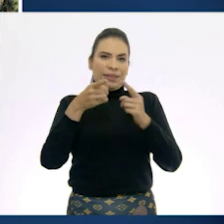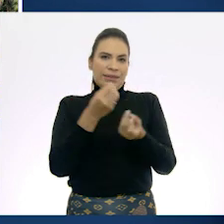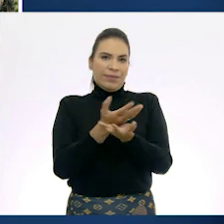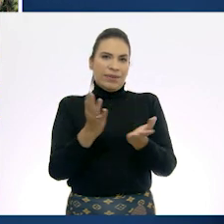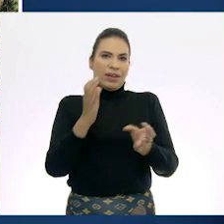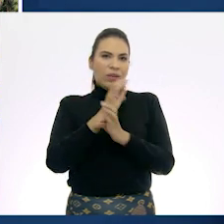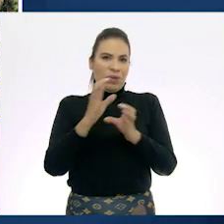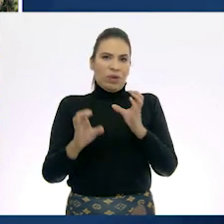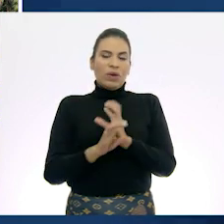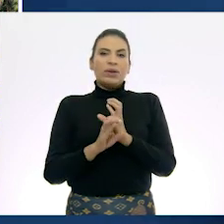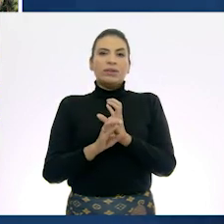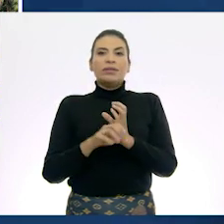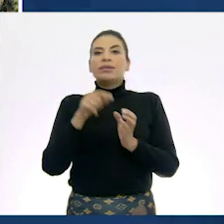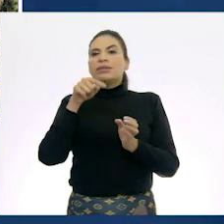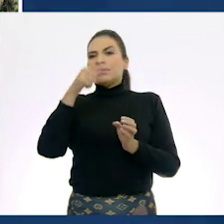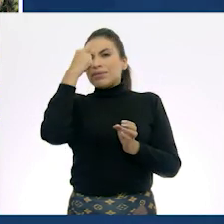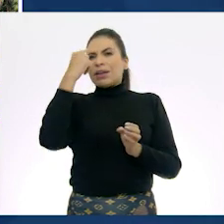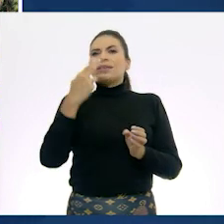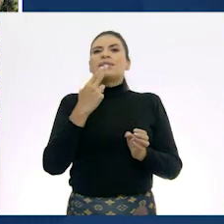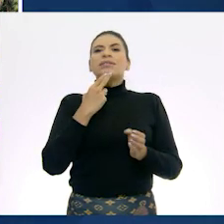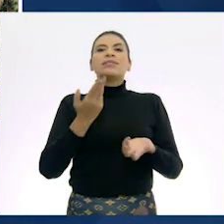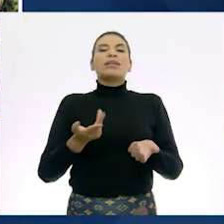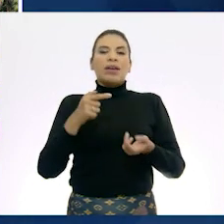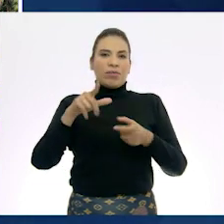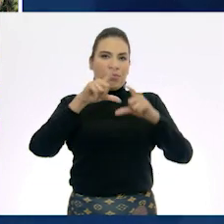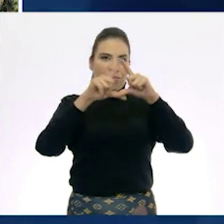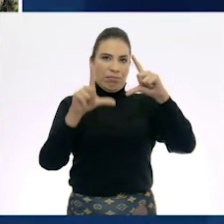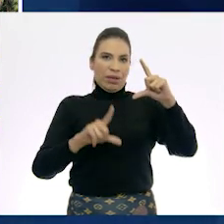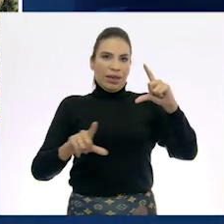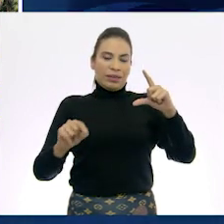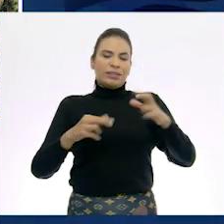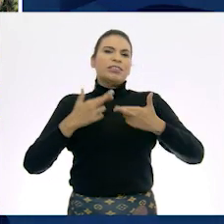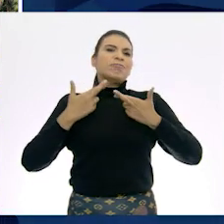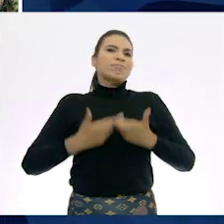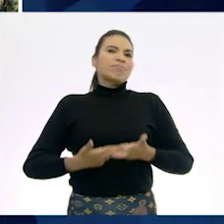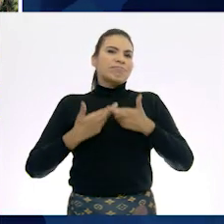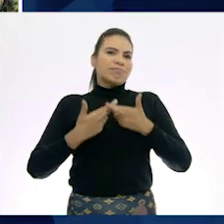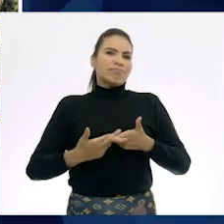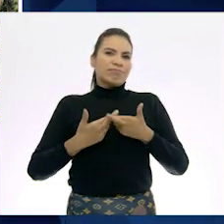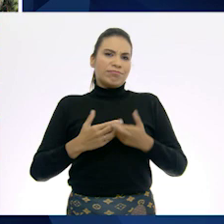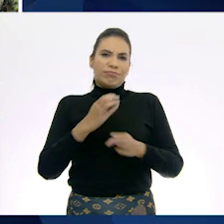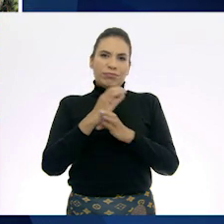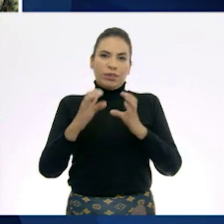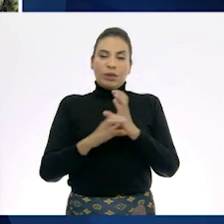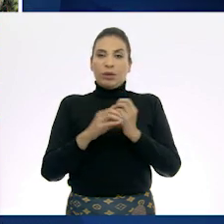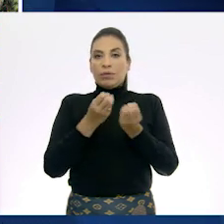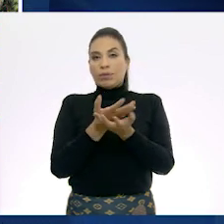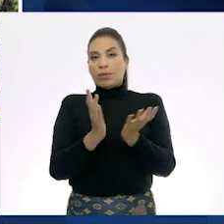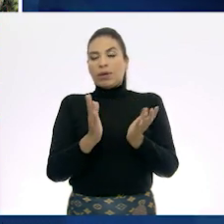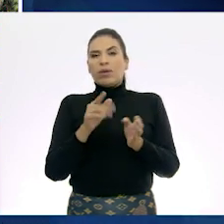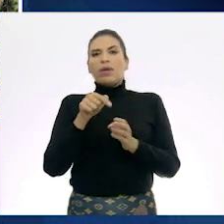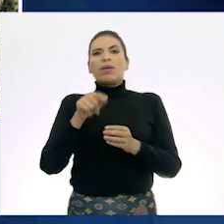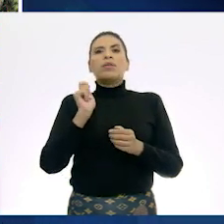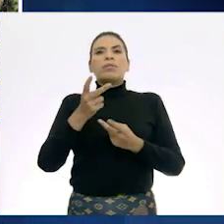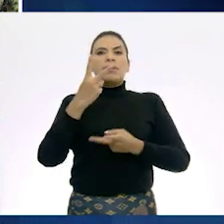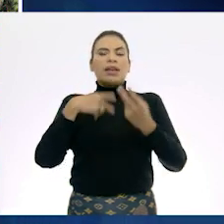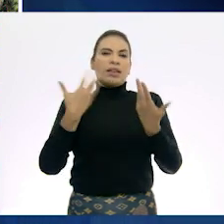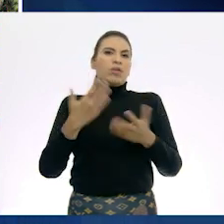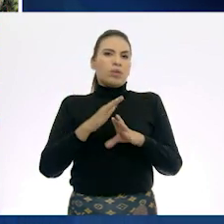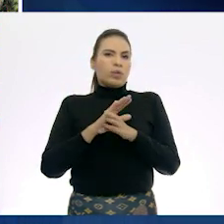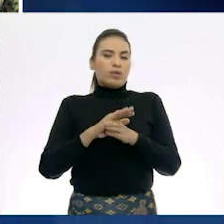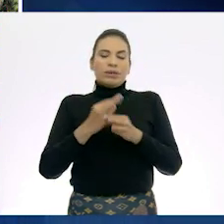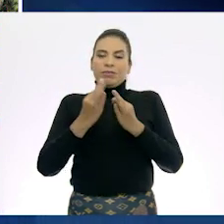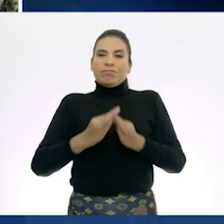de especies, que es lo que nos va a hacer un país mega diverso. Y que también esto va a implicar un gran compromiso